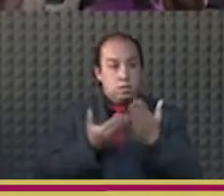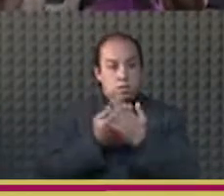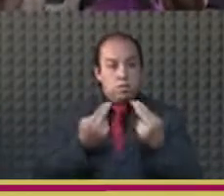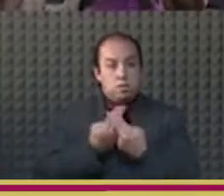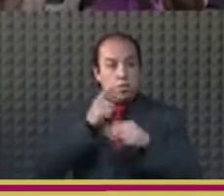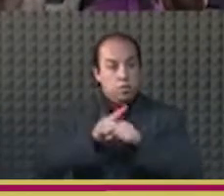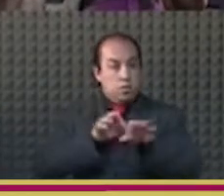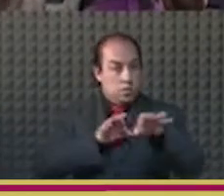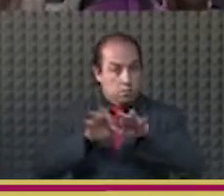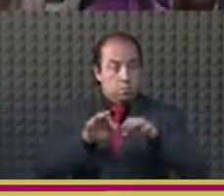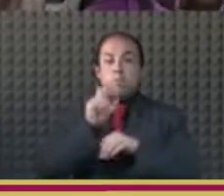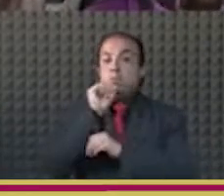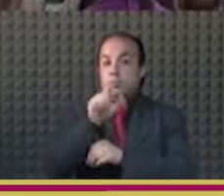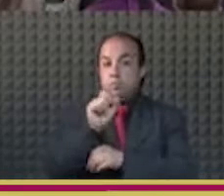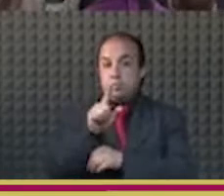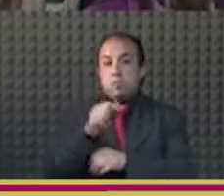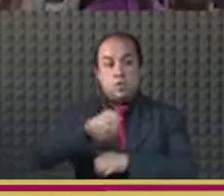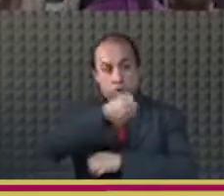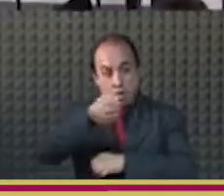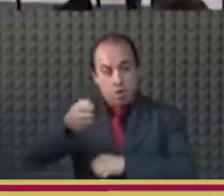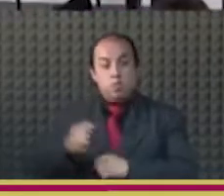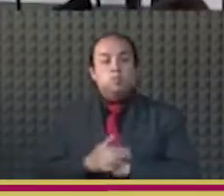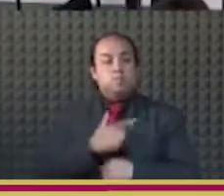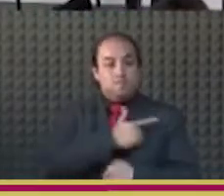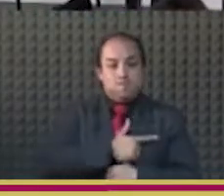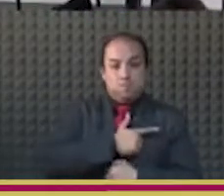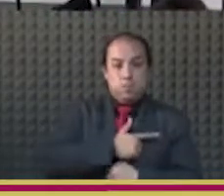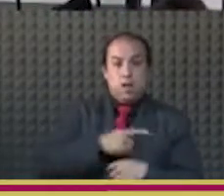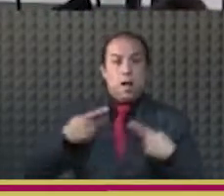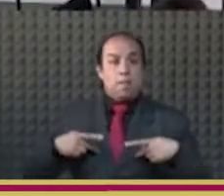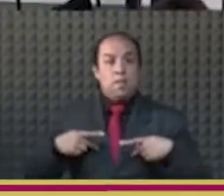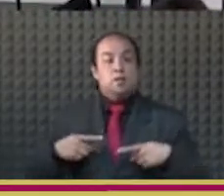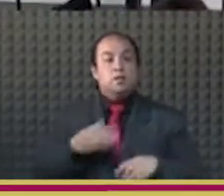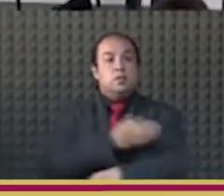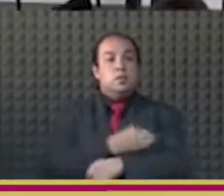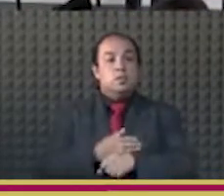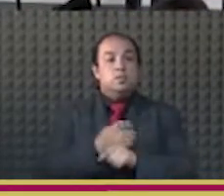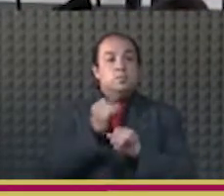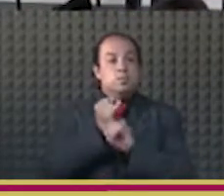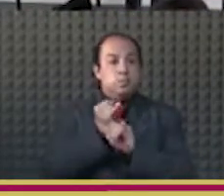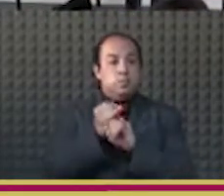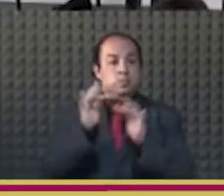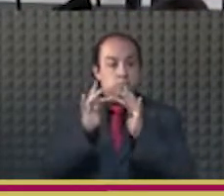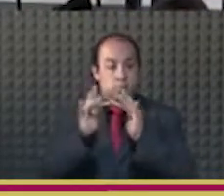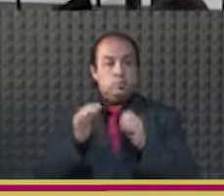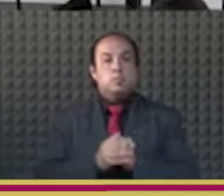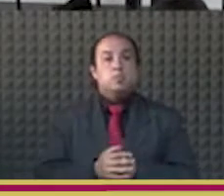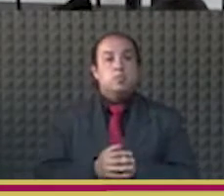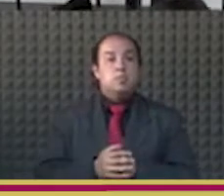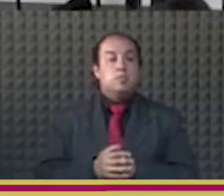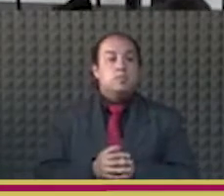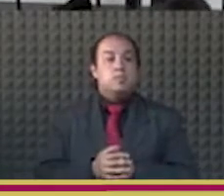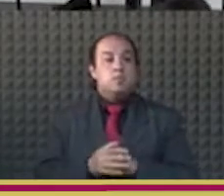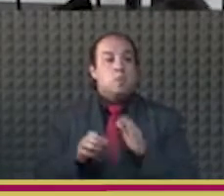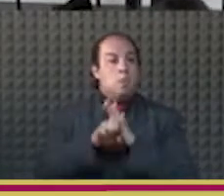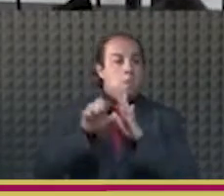Empleo. Por supuesto, saludamos con mucho gusto a quienes nos acompañan conectados a través de plataforma virtual,